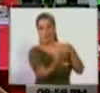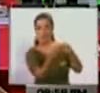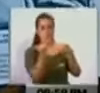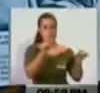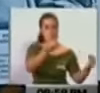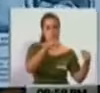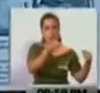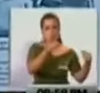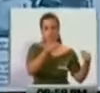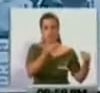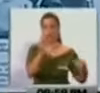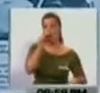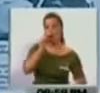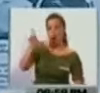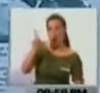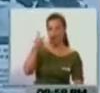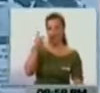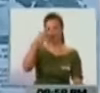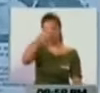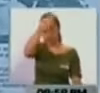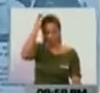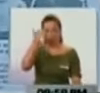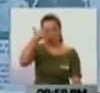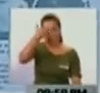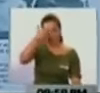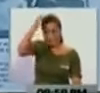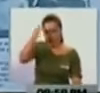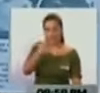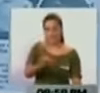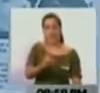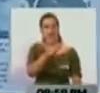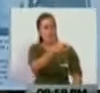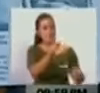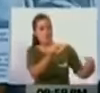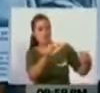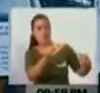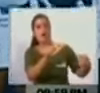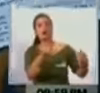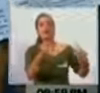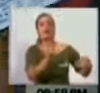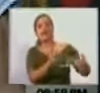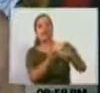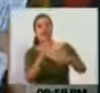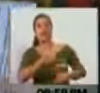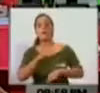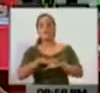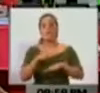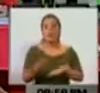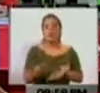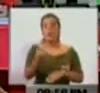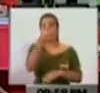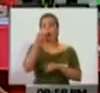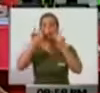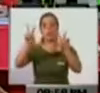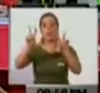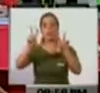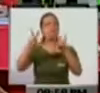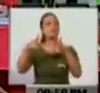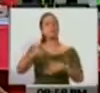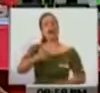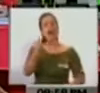Considera Douglas Dager que se está tratando de hacer una guerra sucia como represalia por la actitud de Copey en el caso Antonio Ríos.